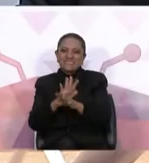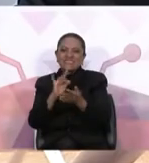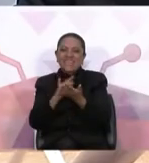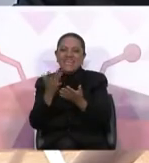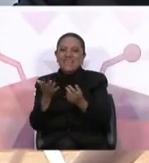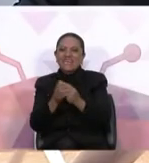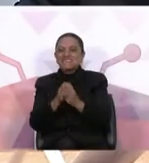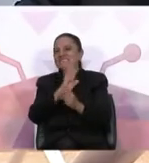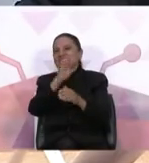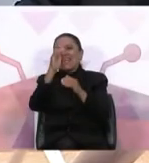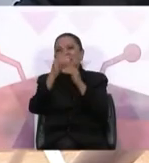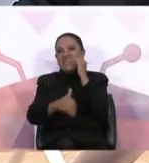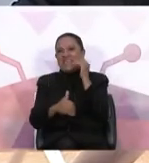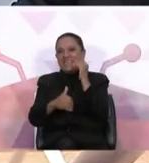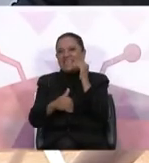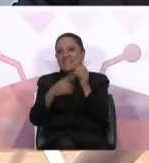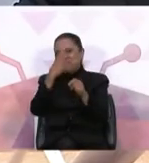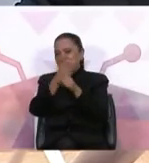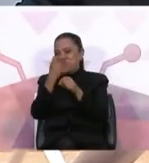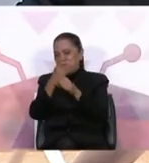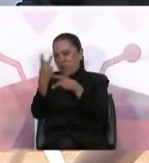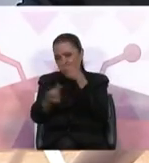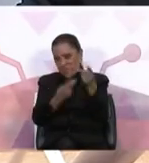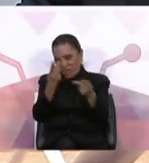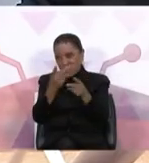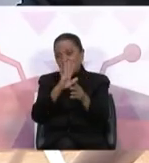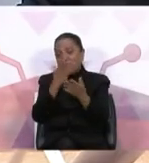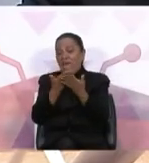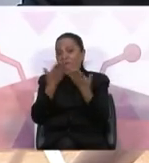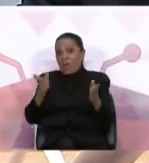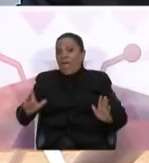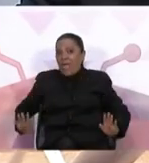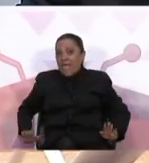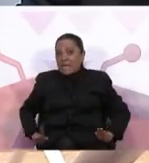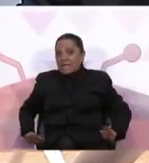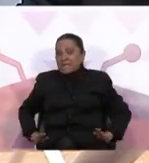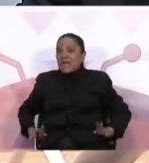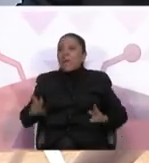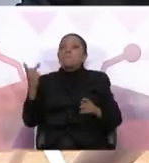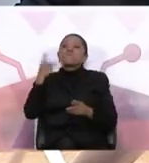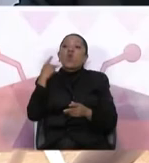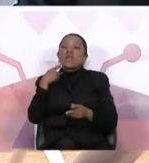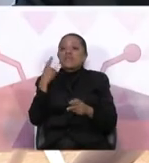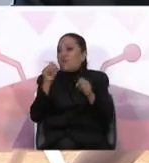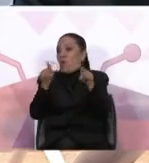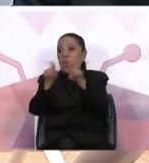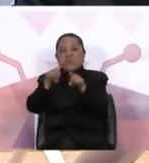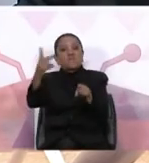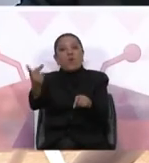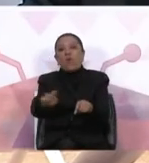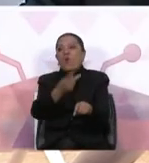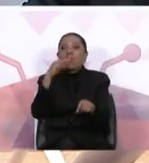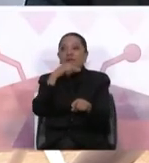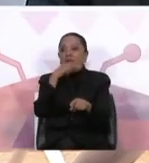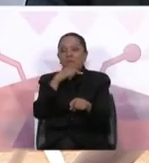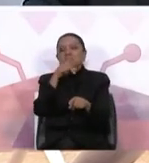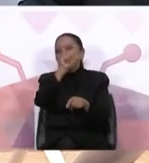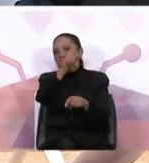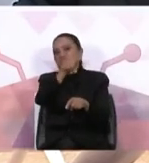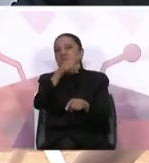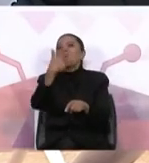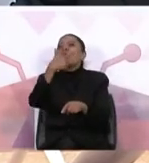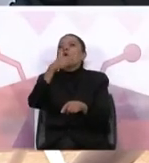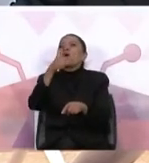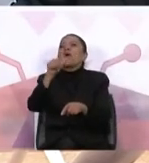preguntas rápidas de carácter personal pasamos a las de carácter político con el mismo esquema y pregunto a rodrigo gayosso cepeda si le digo candidato